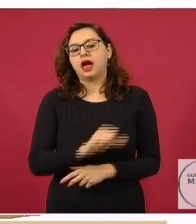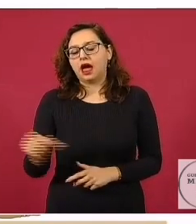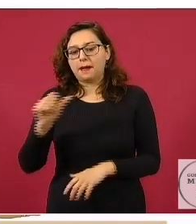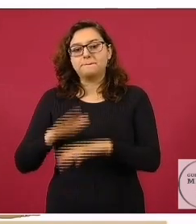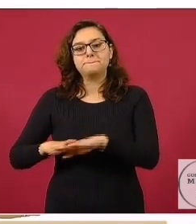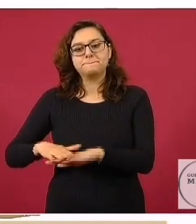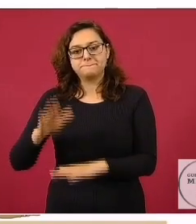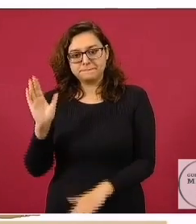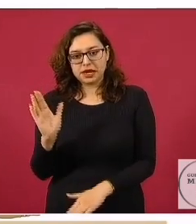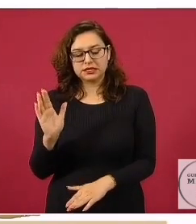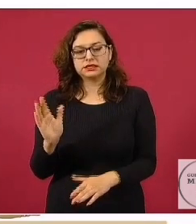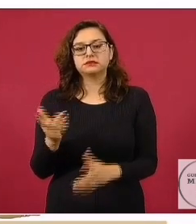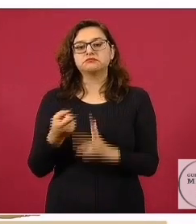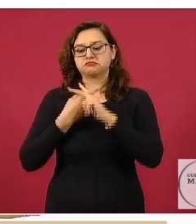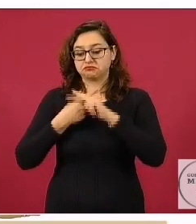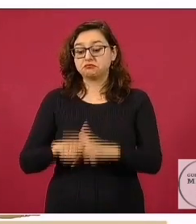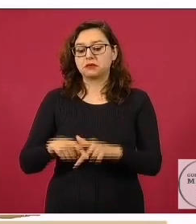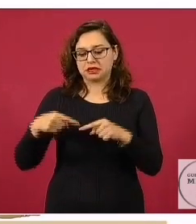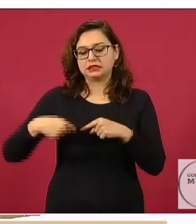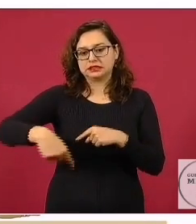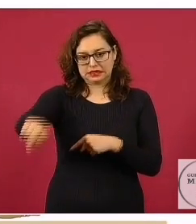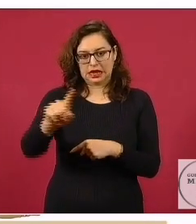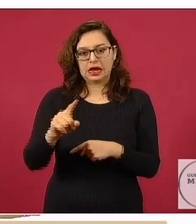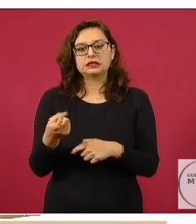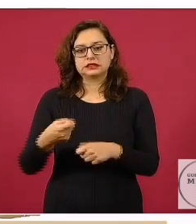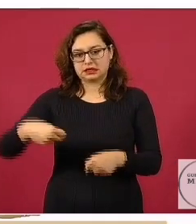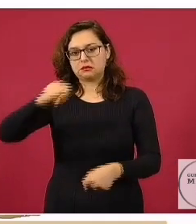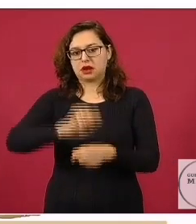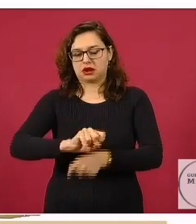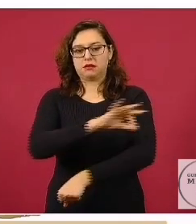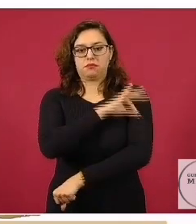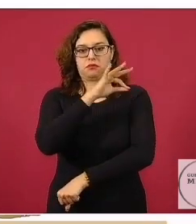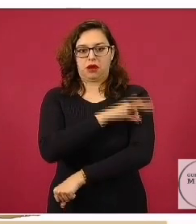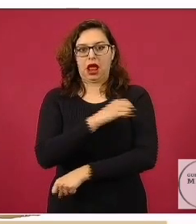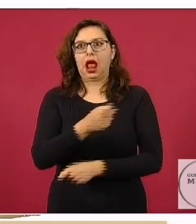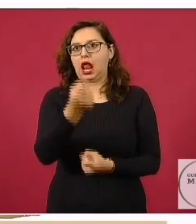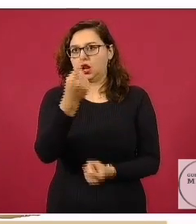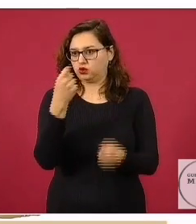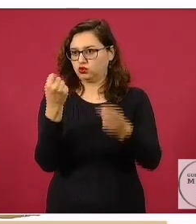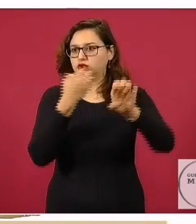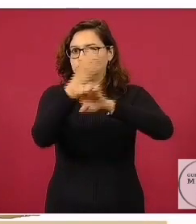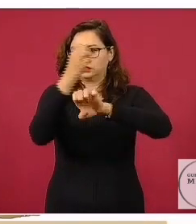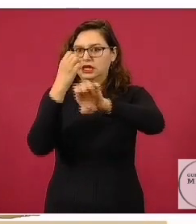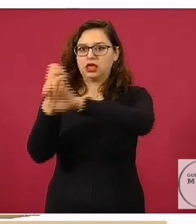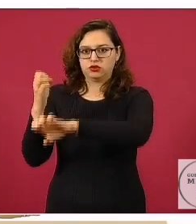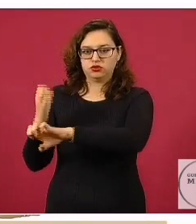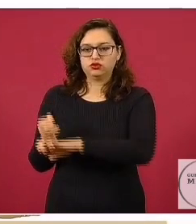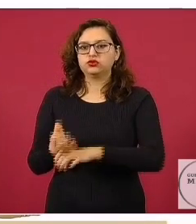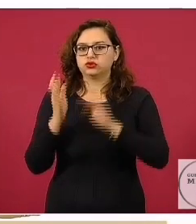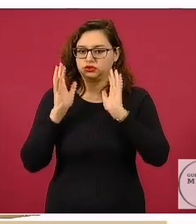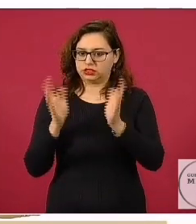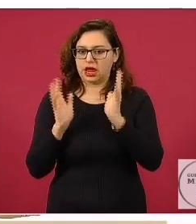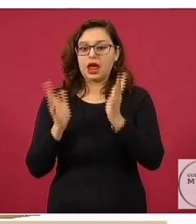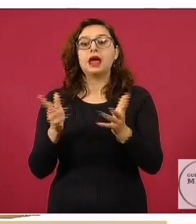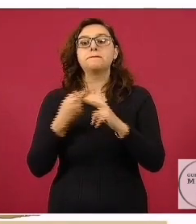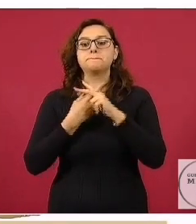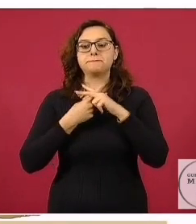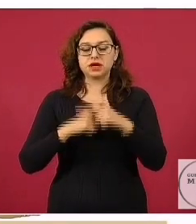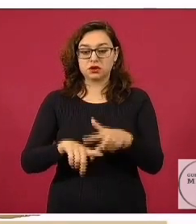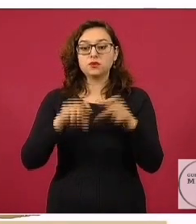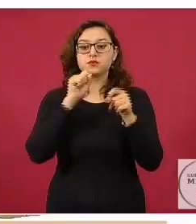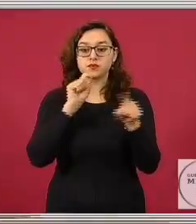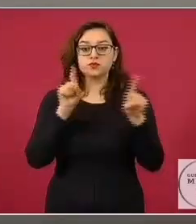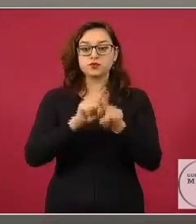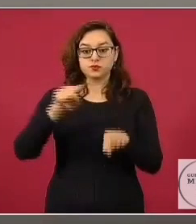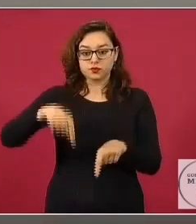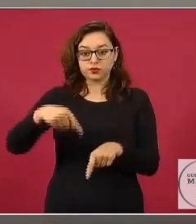y más, que esto es lo que vamos a enfatizar hoy. En algunas entidades federativas ya lo habíamos anticipado, incluyendo la Ciudad de México,